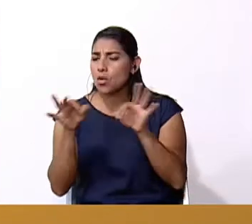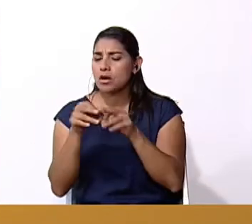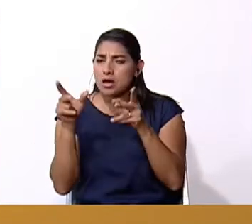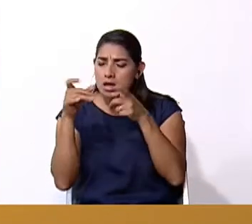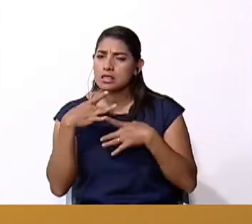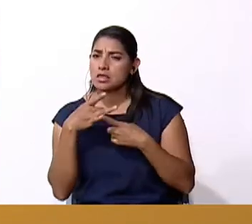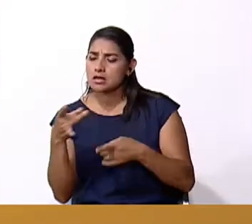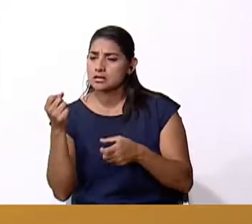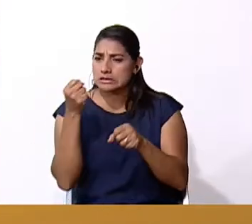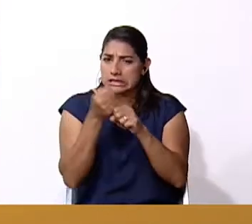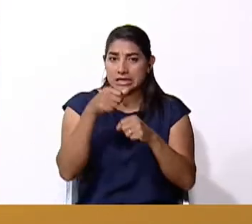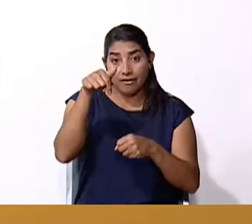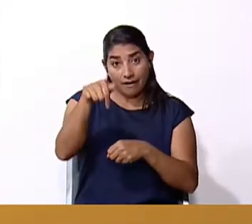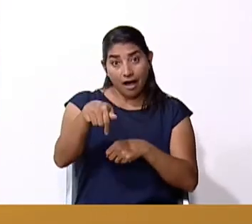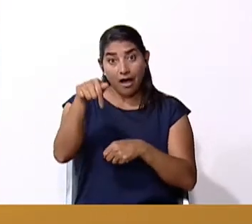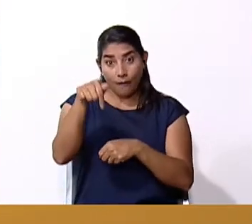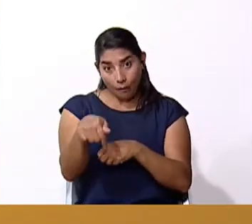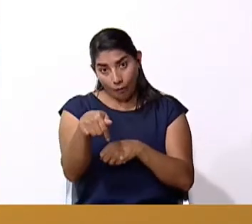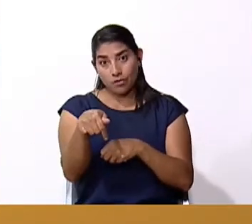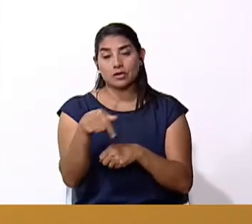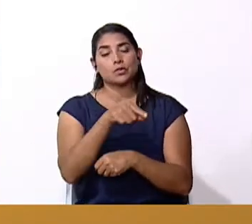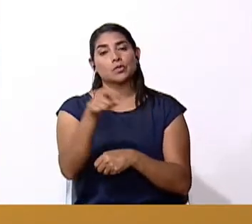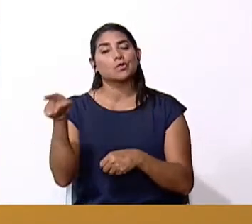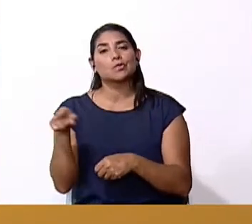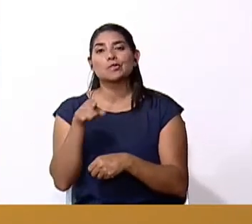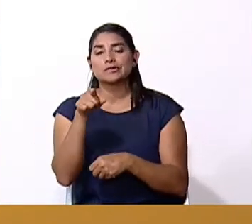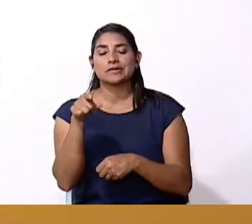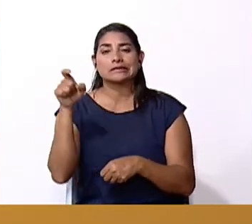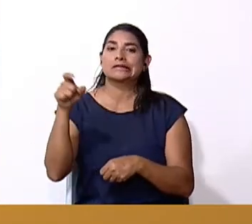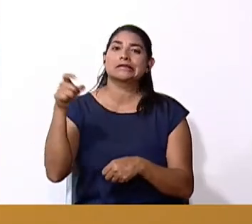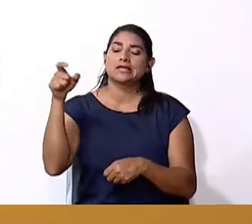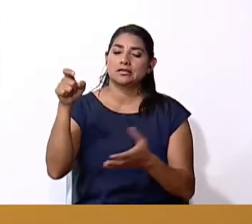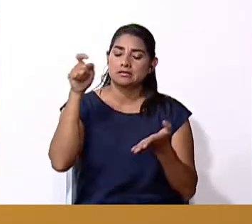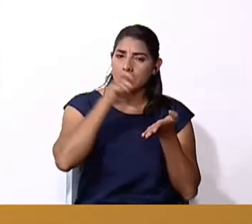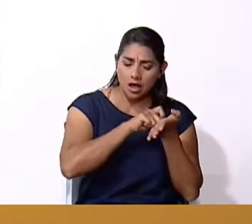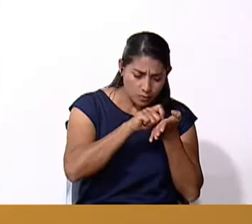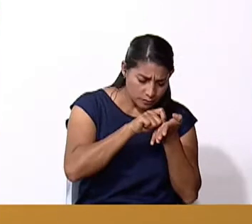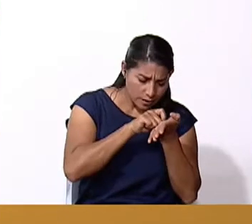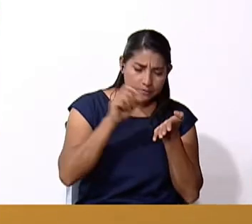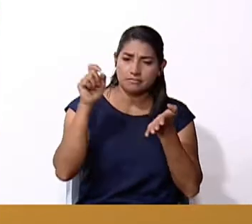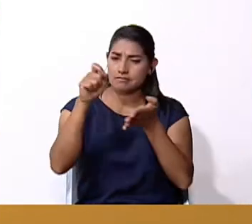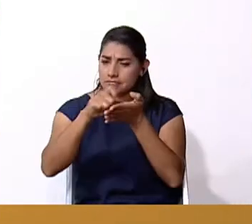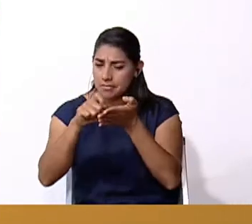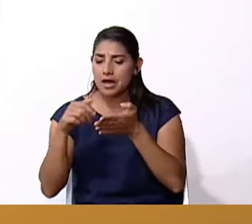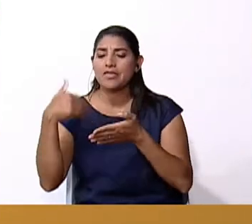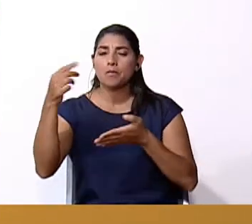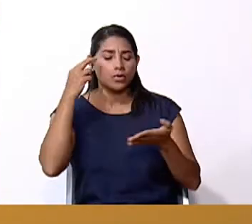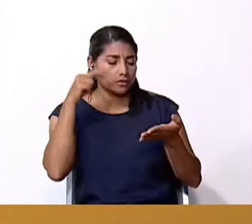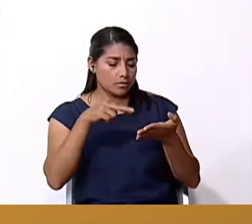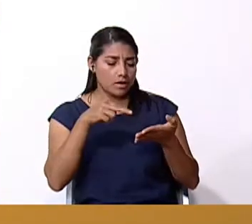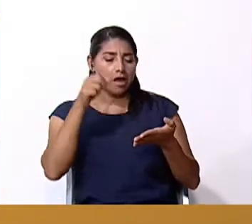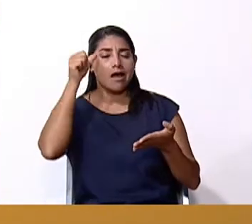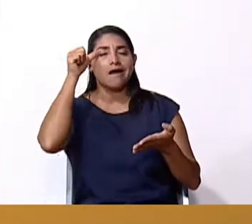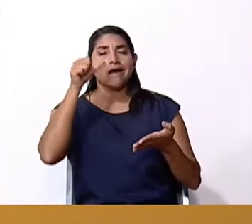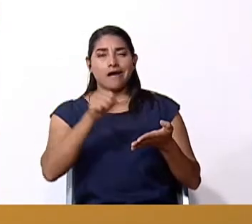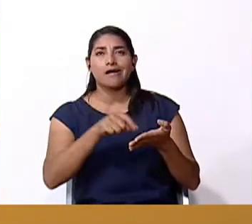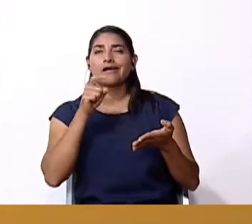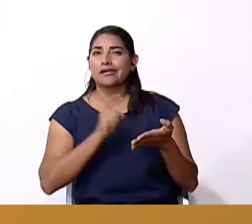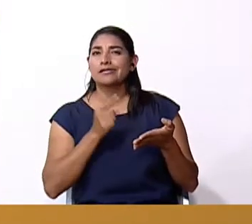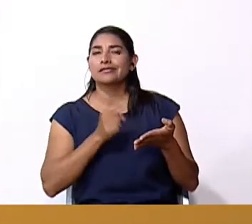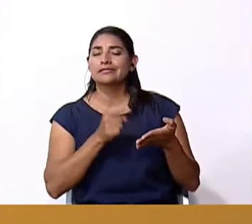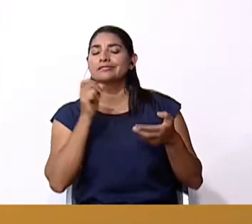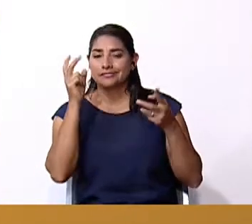se trabaja el día de hoy y que usted lo necesita anotar por ahí para luego hacer las consultas